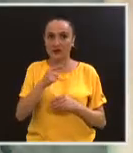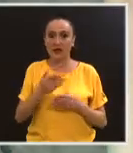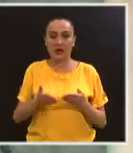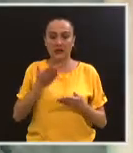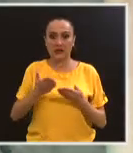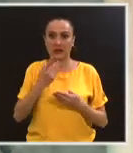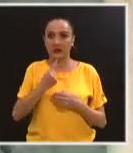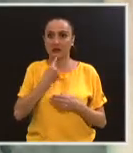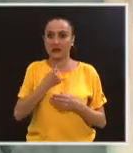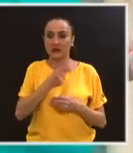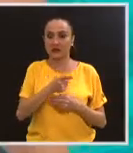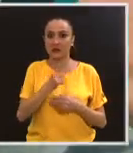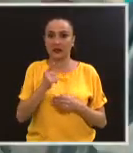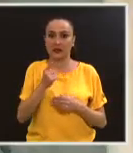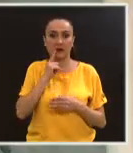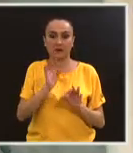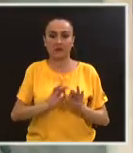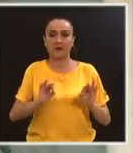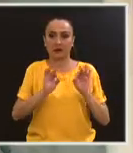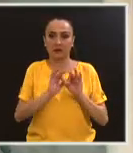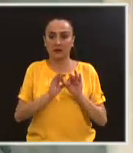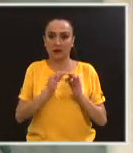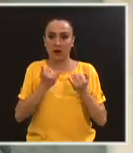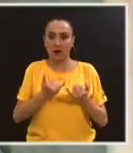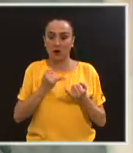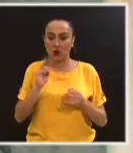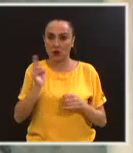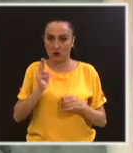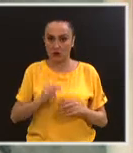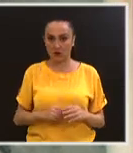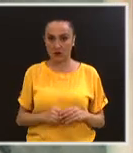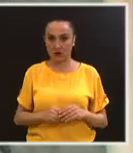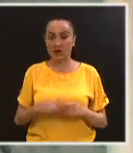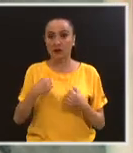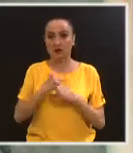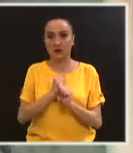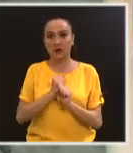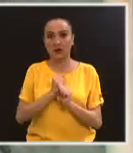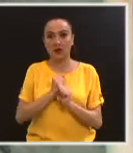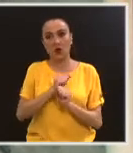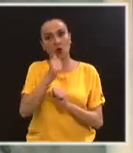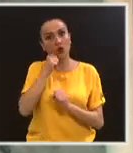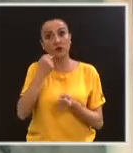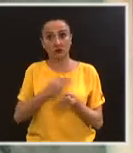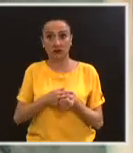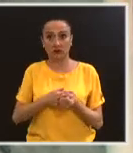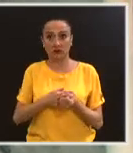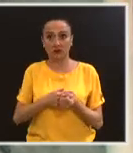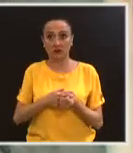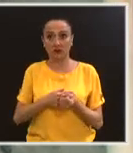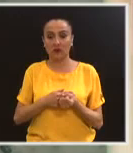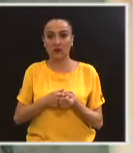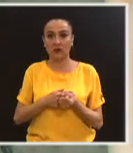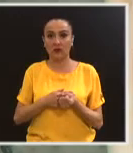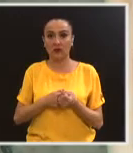casi que le digo que es el primordial que está urgiendo que se haga otro hospital para